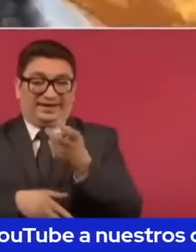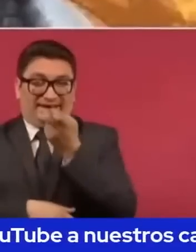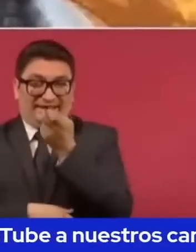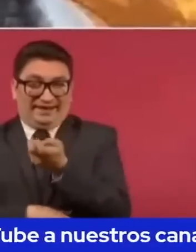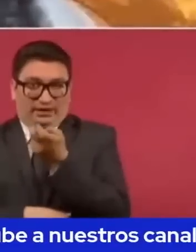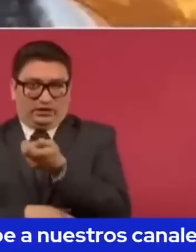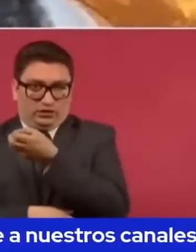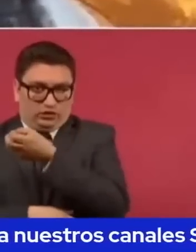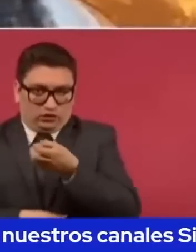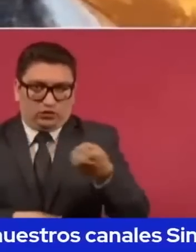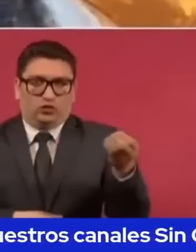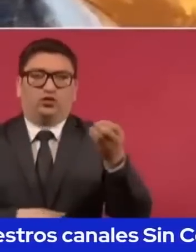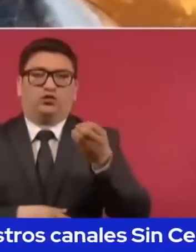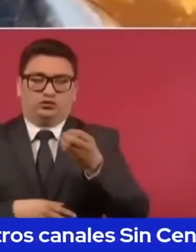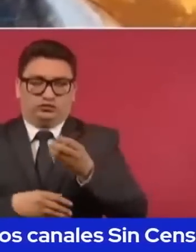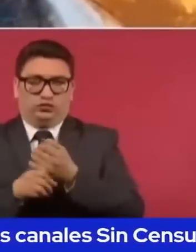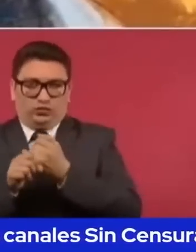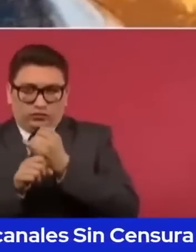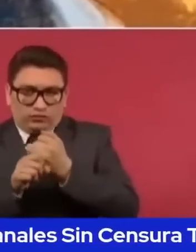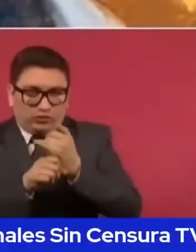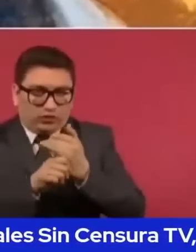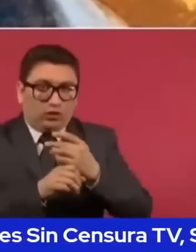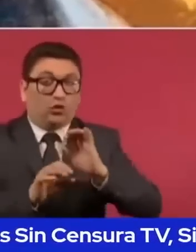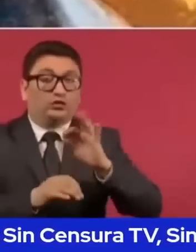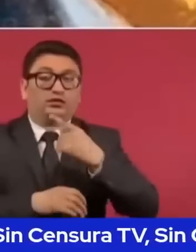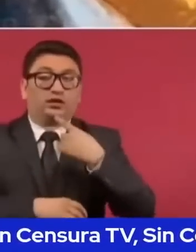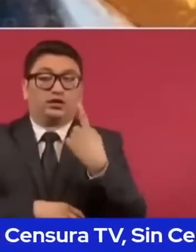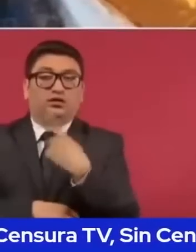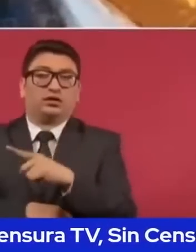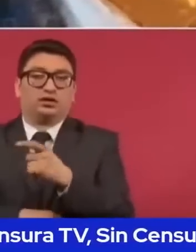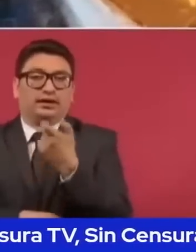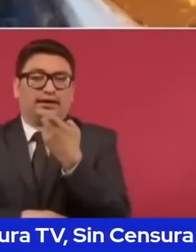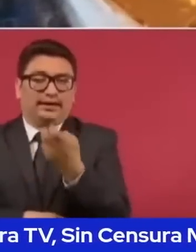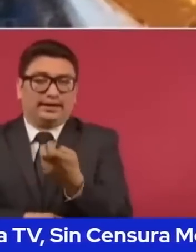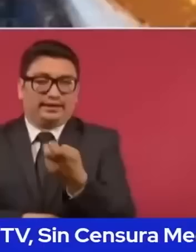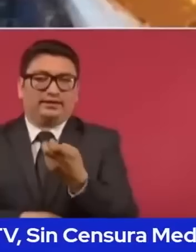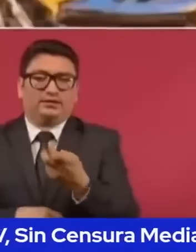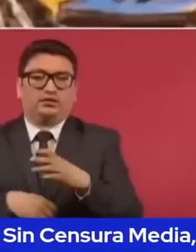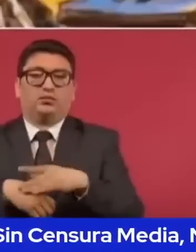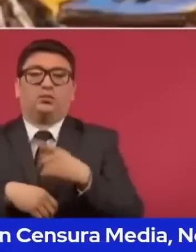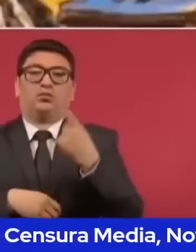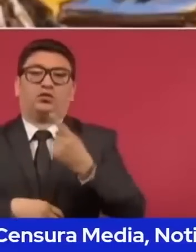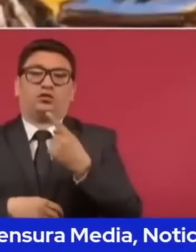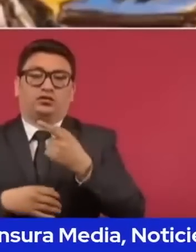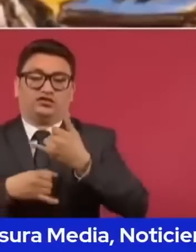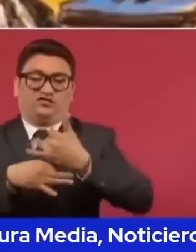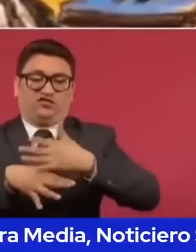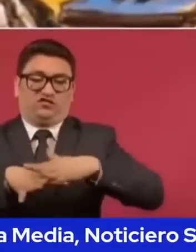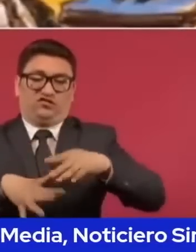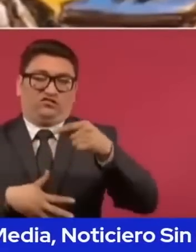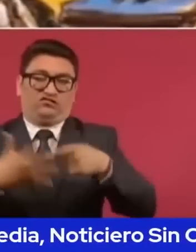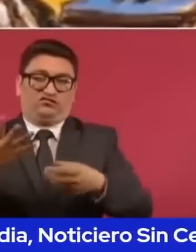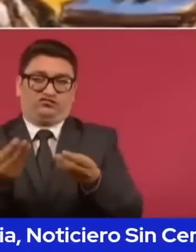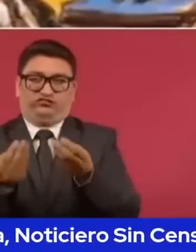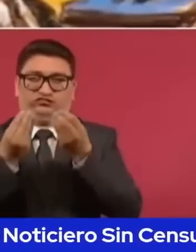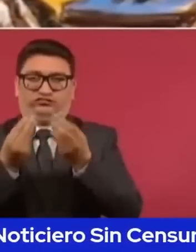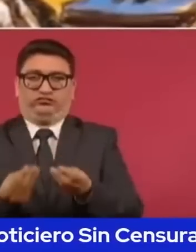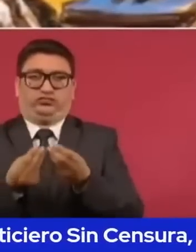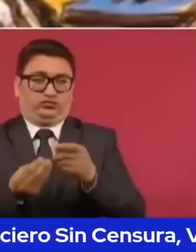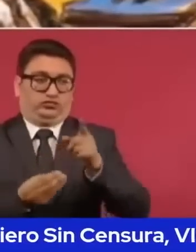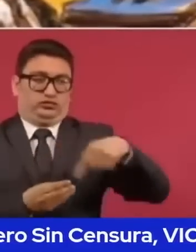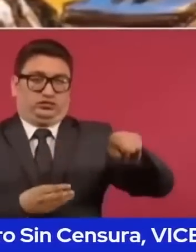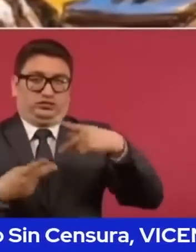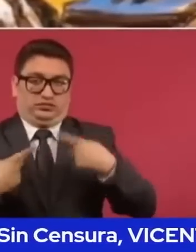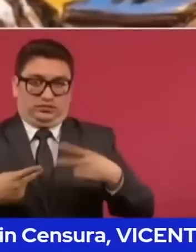de inteligencia o este tipo de acusaciones, porque ha surgido mucha información de estos testigos